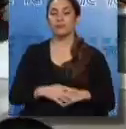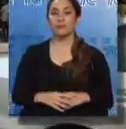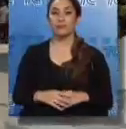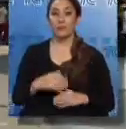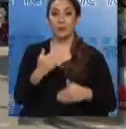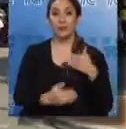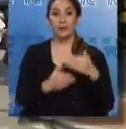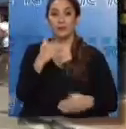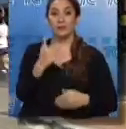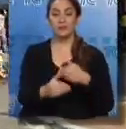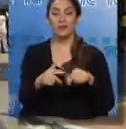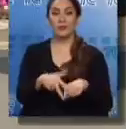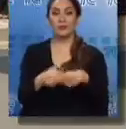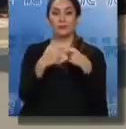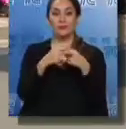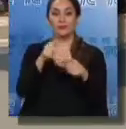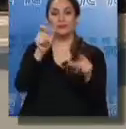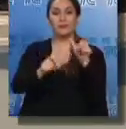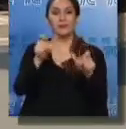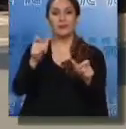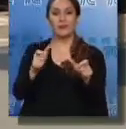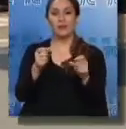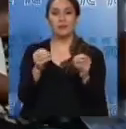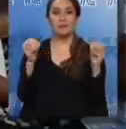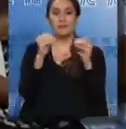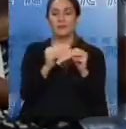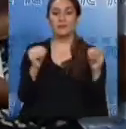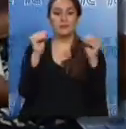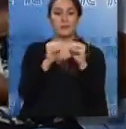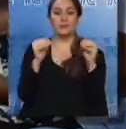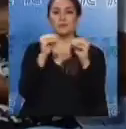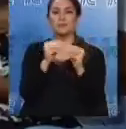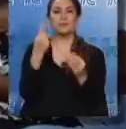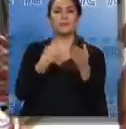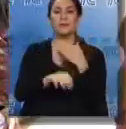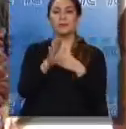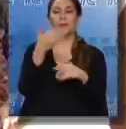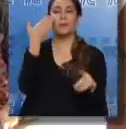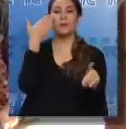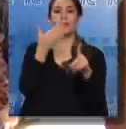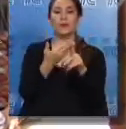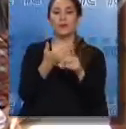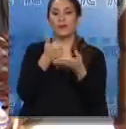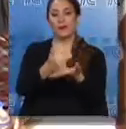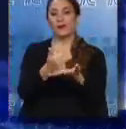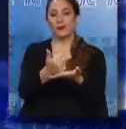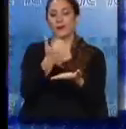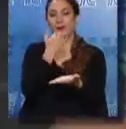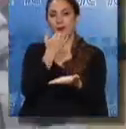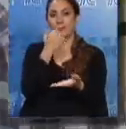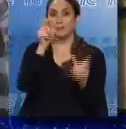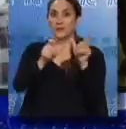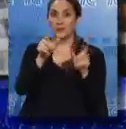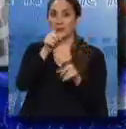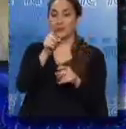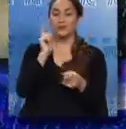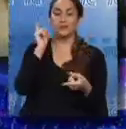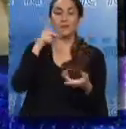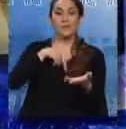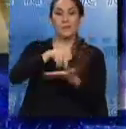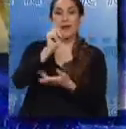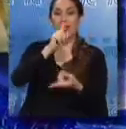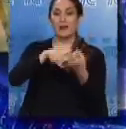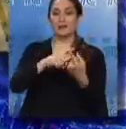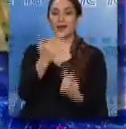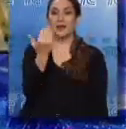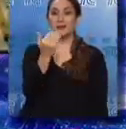avanzó el día, el número de aportantes aumentó considerablemente, con el fin de aprovechar los beneficios que hay, por ejemplo, para quienes cancelen hasta la primera quincena